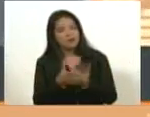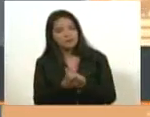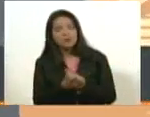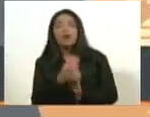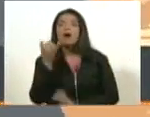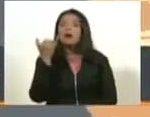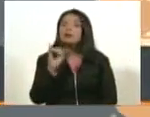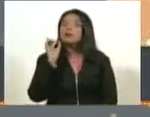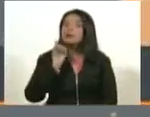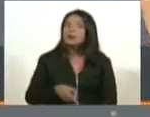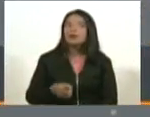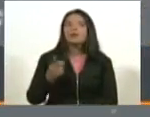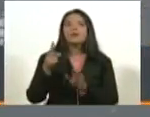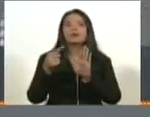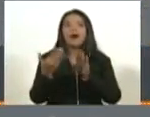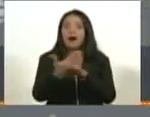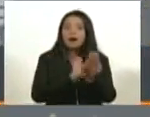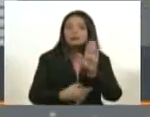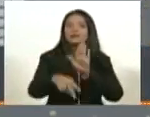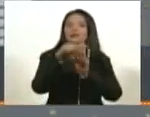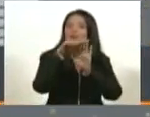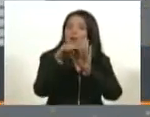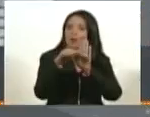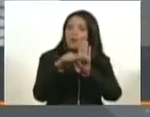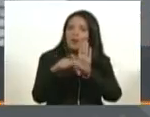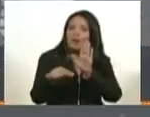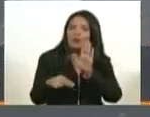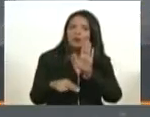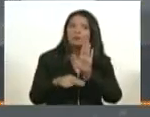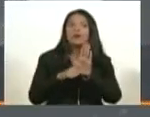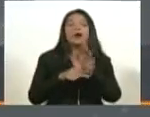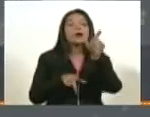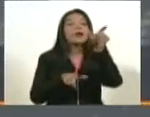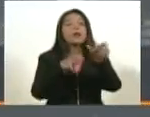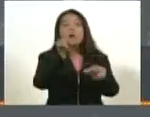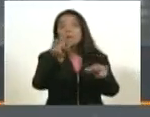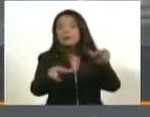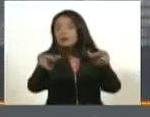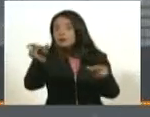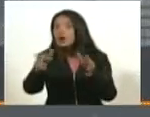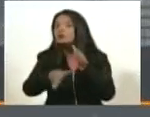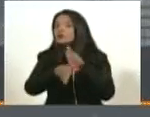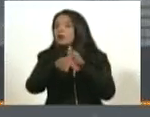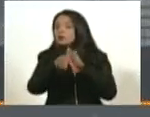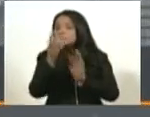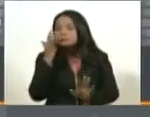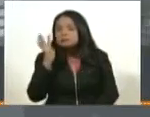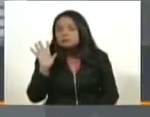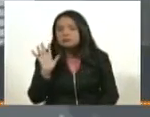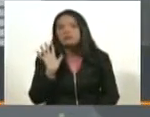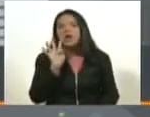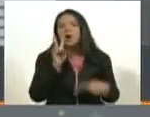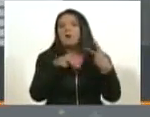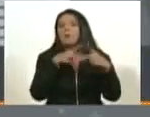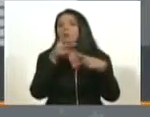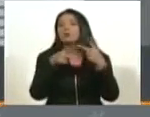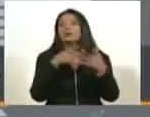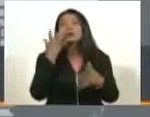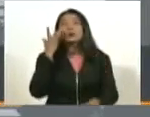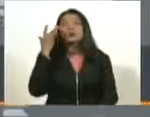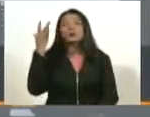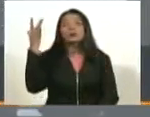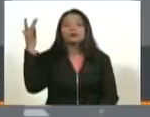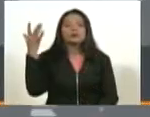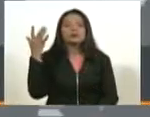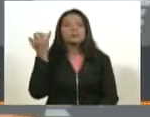tenemos que prever normas para quienes creen todavía proceso imaginario, se llama